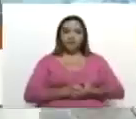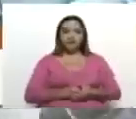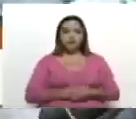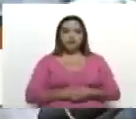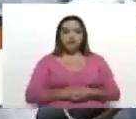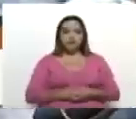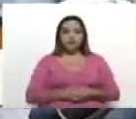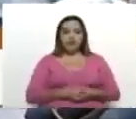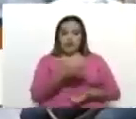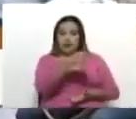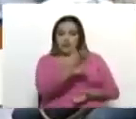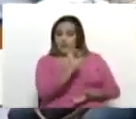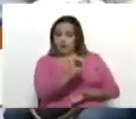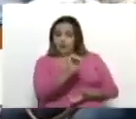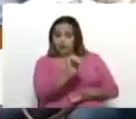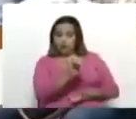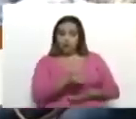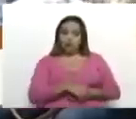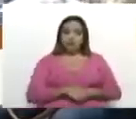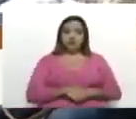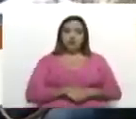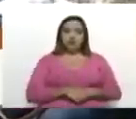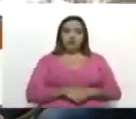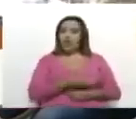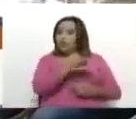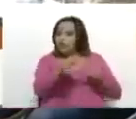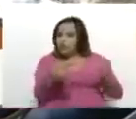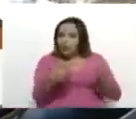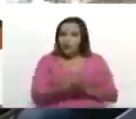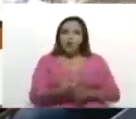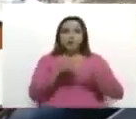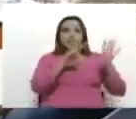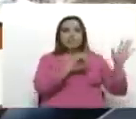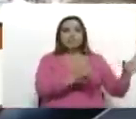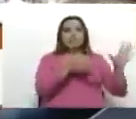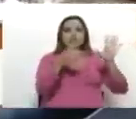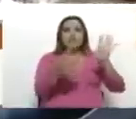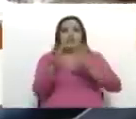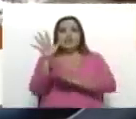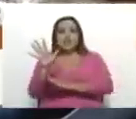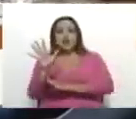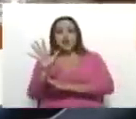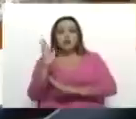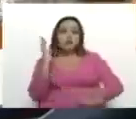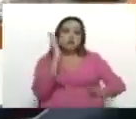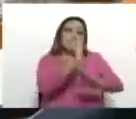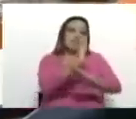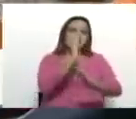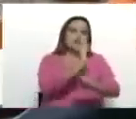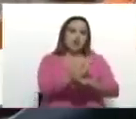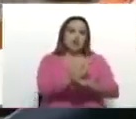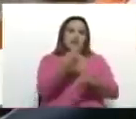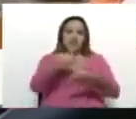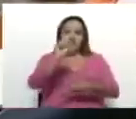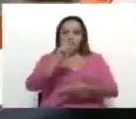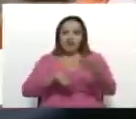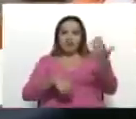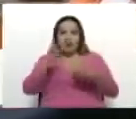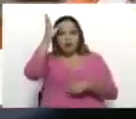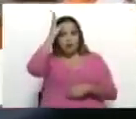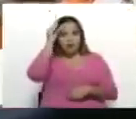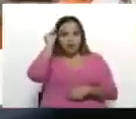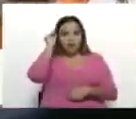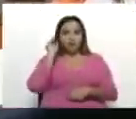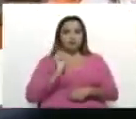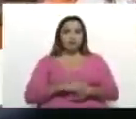es por eso que todas las setecientas sesenta y cinco sanciones que firmó Donald